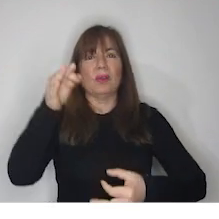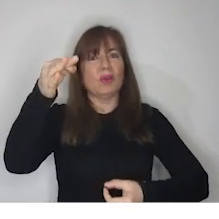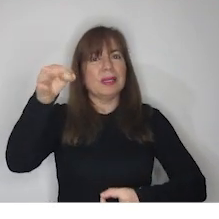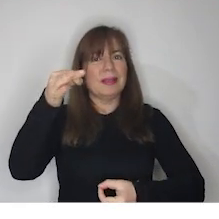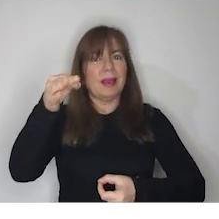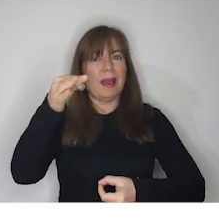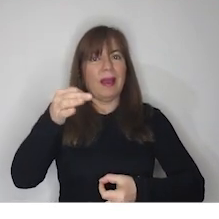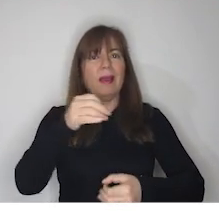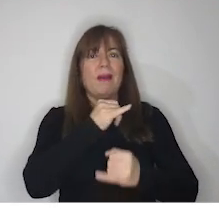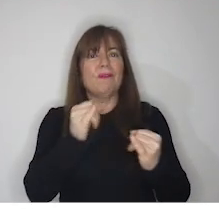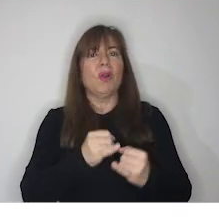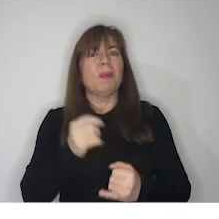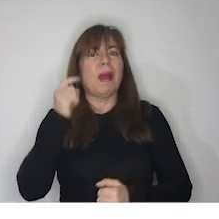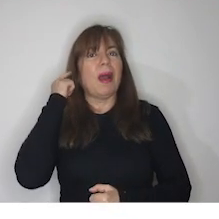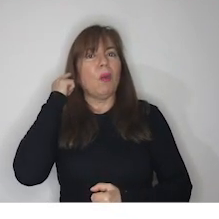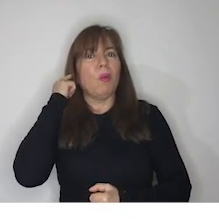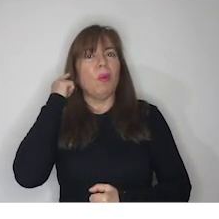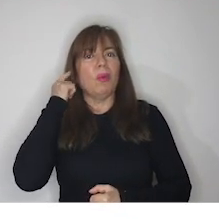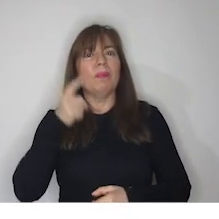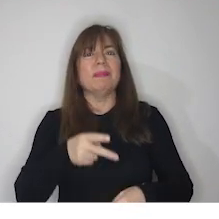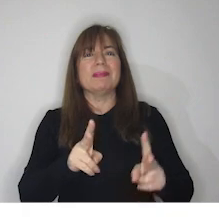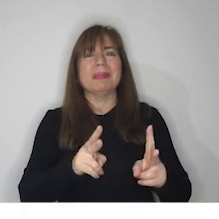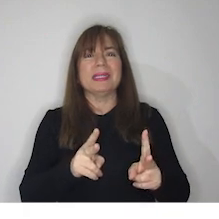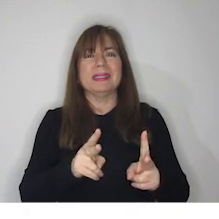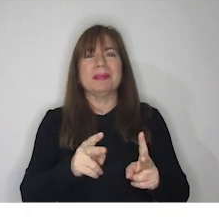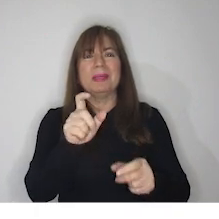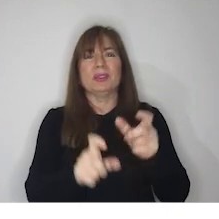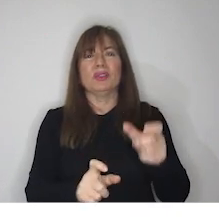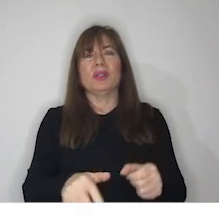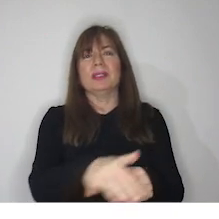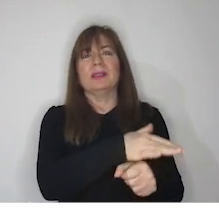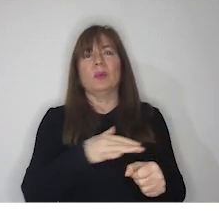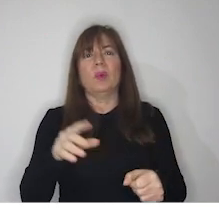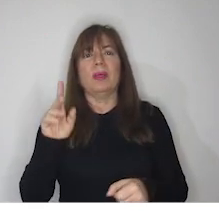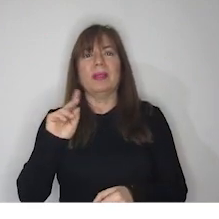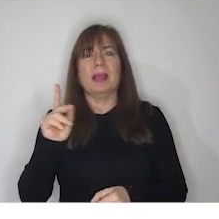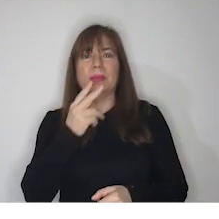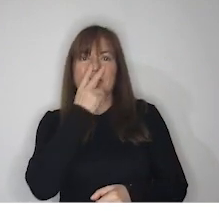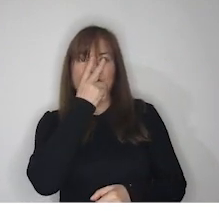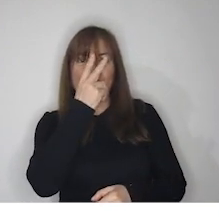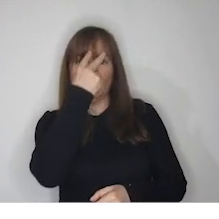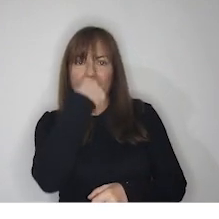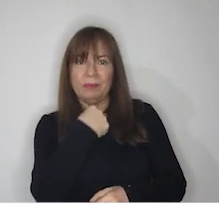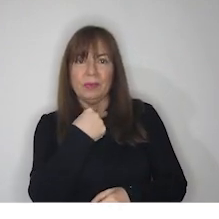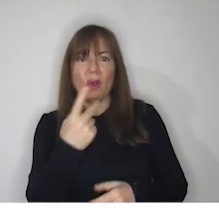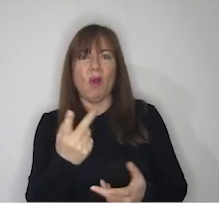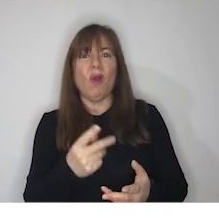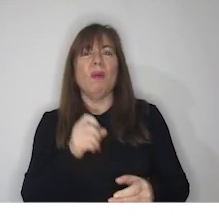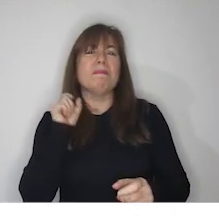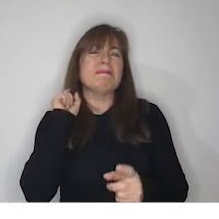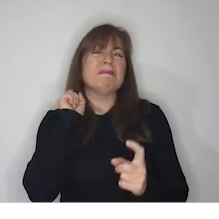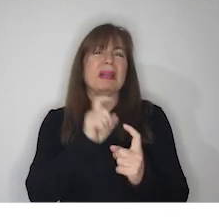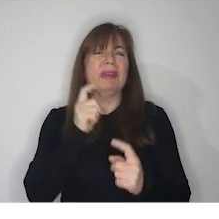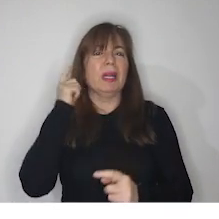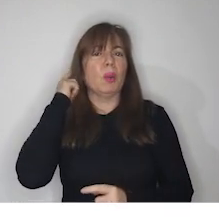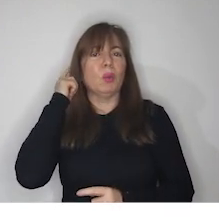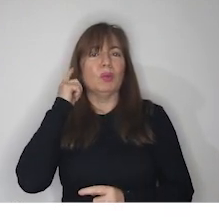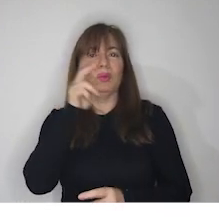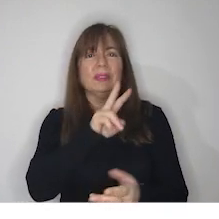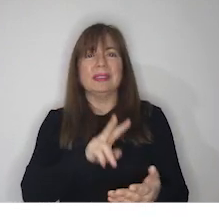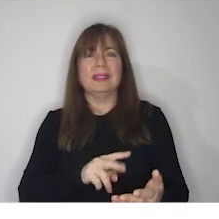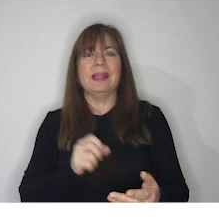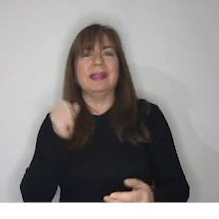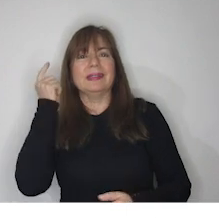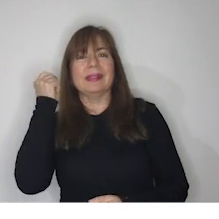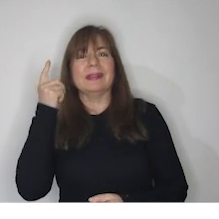personas con algún tipo de discapacidad visual o a quienes prefieran escuchar en vez de leer, entender sobre la menstruación en la adolescencia,